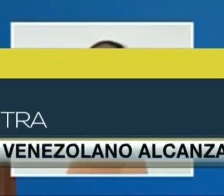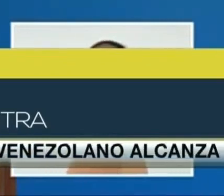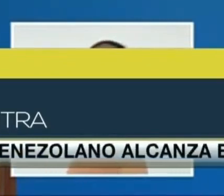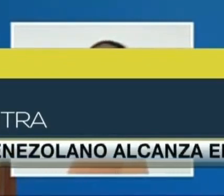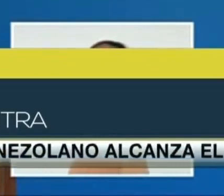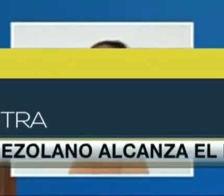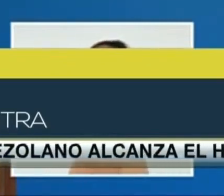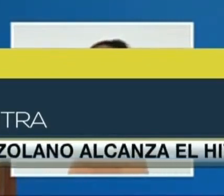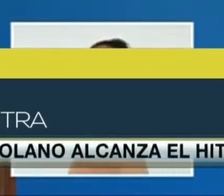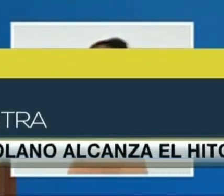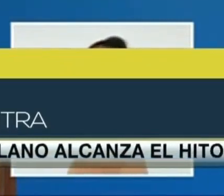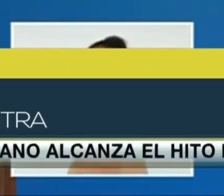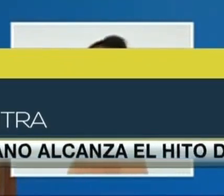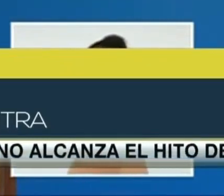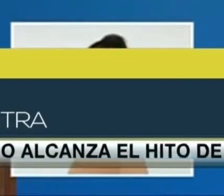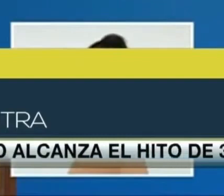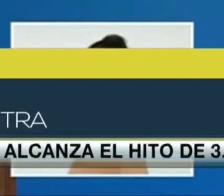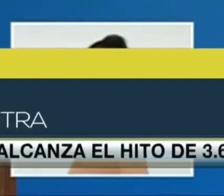$4.90,